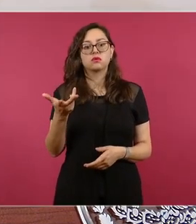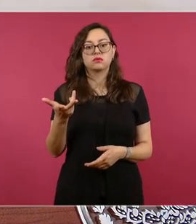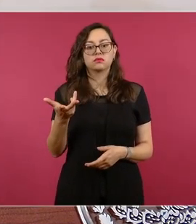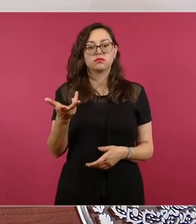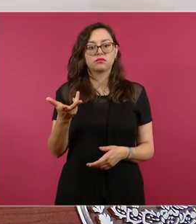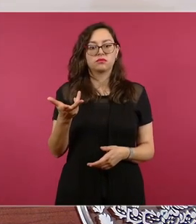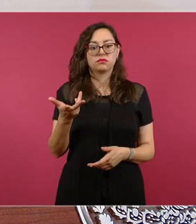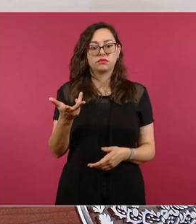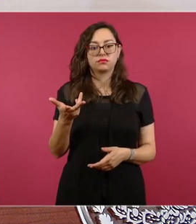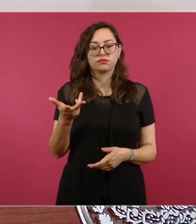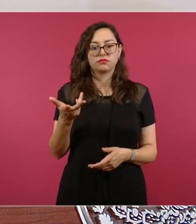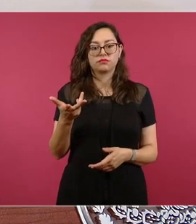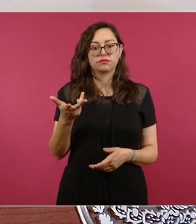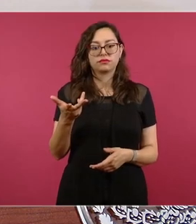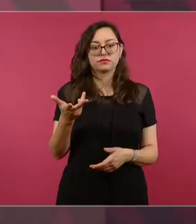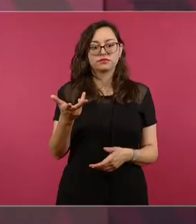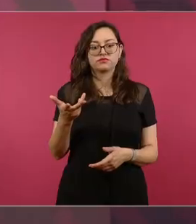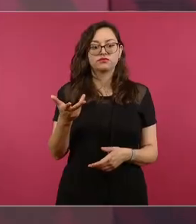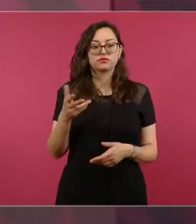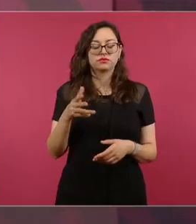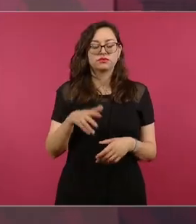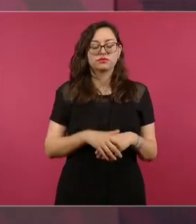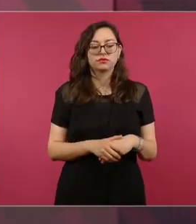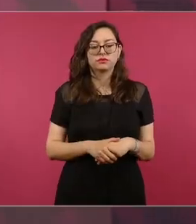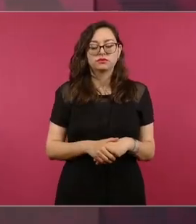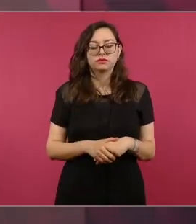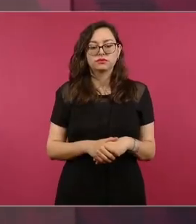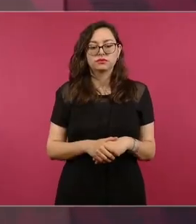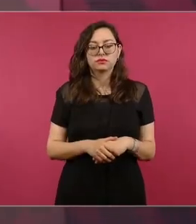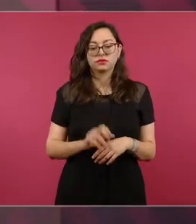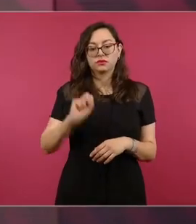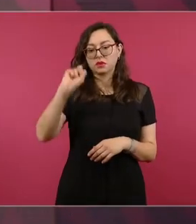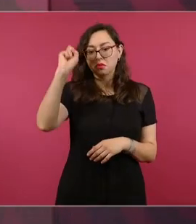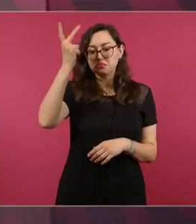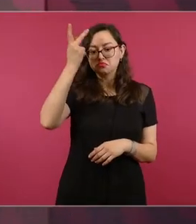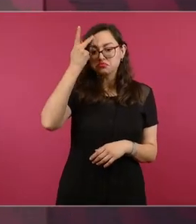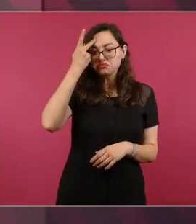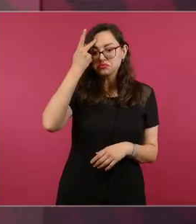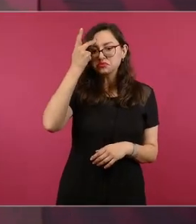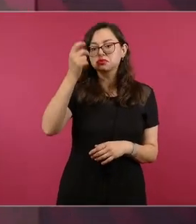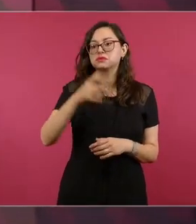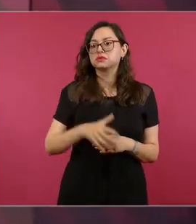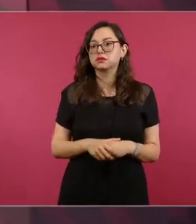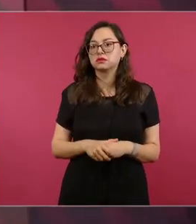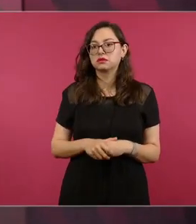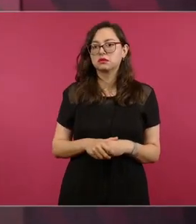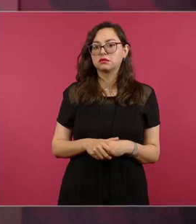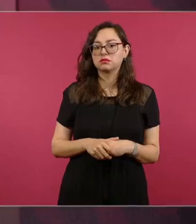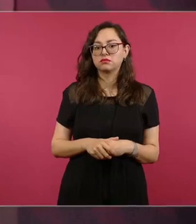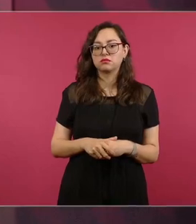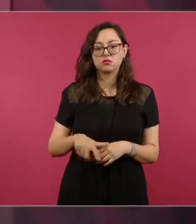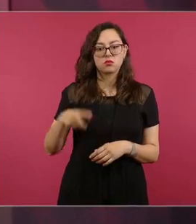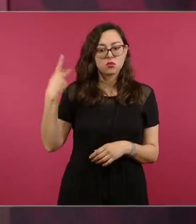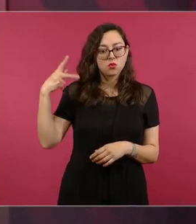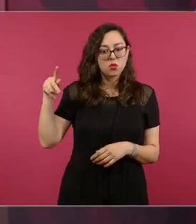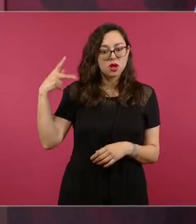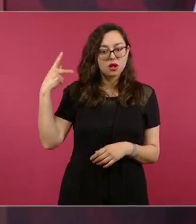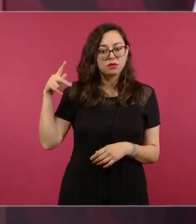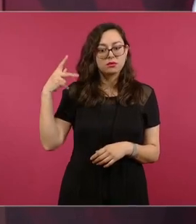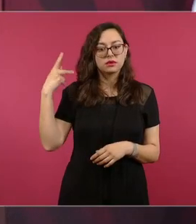de la Huasteca Cotocina de Puebla